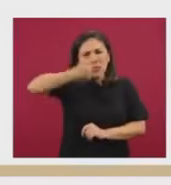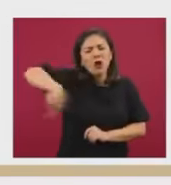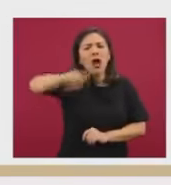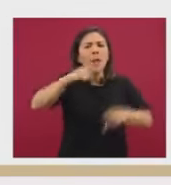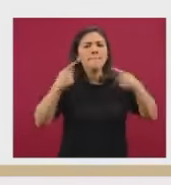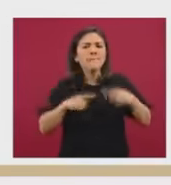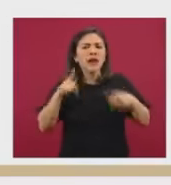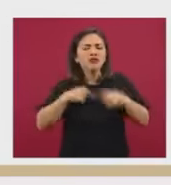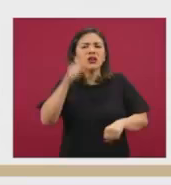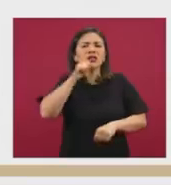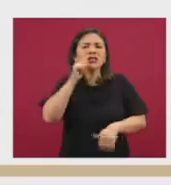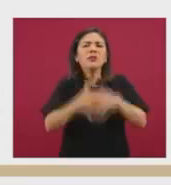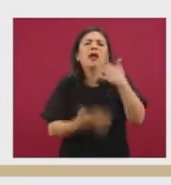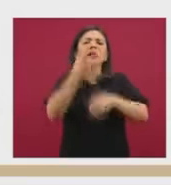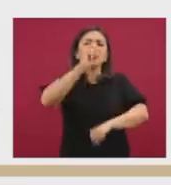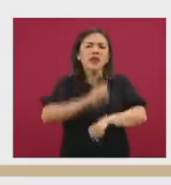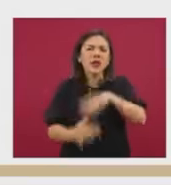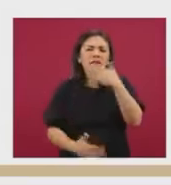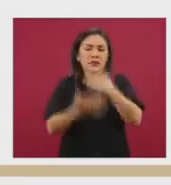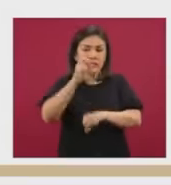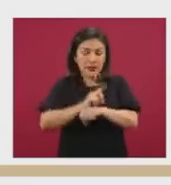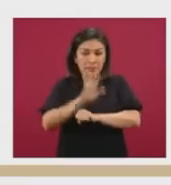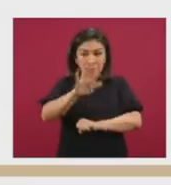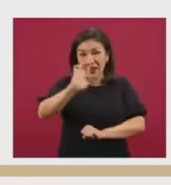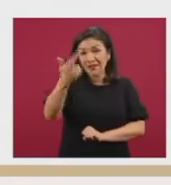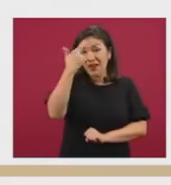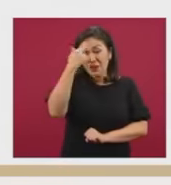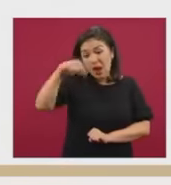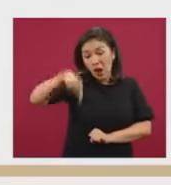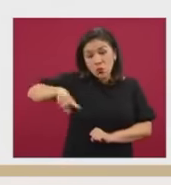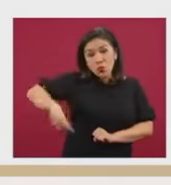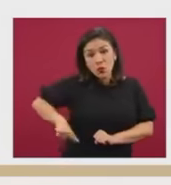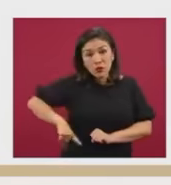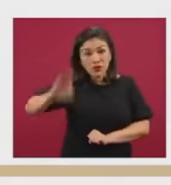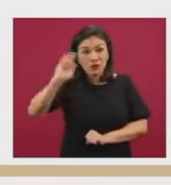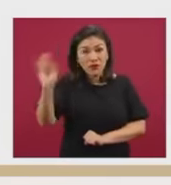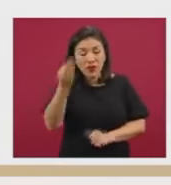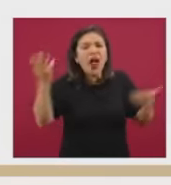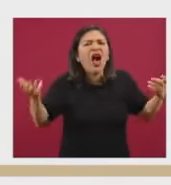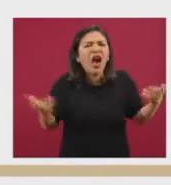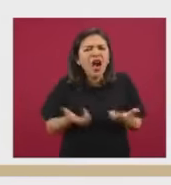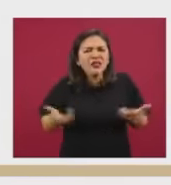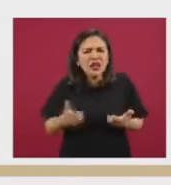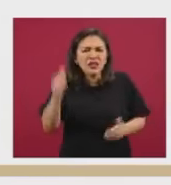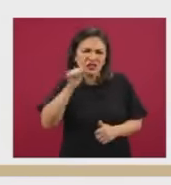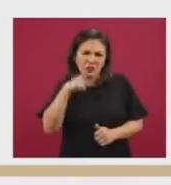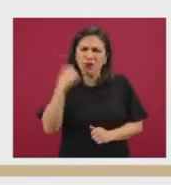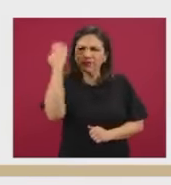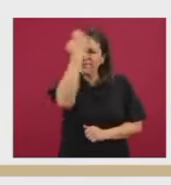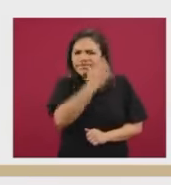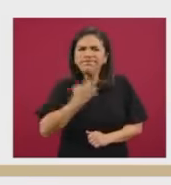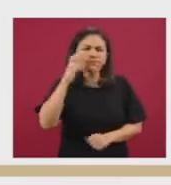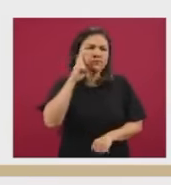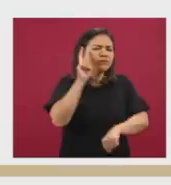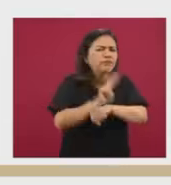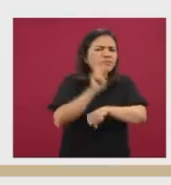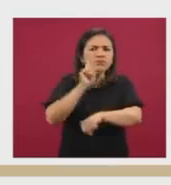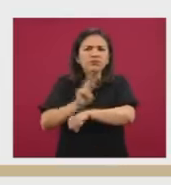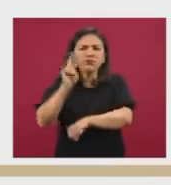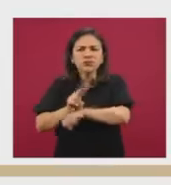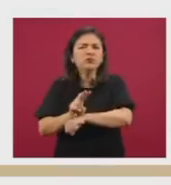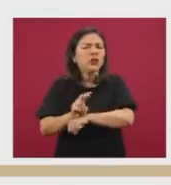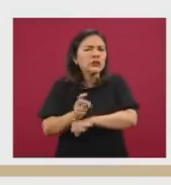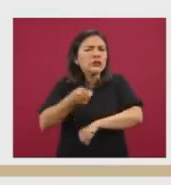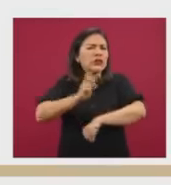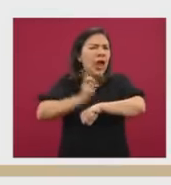población cada 2 semanas. Recordar que nosotros desde el gobierno federal lo analizamos, lo vemos